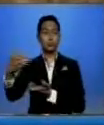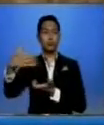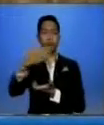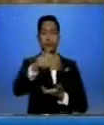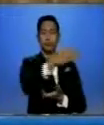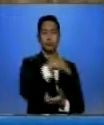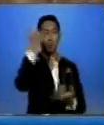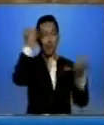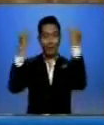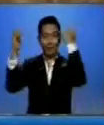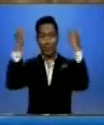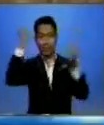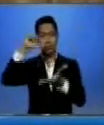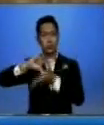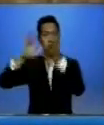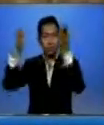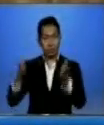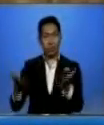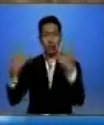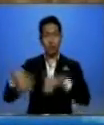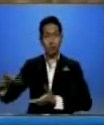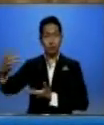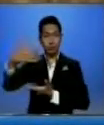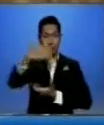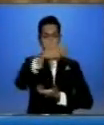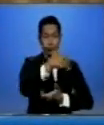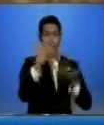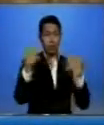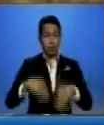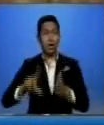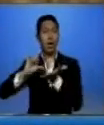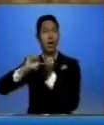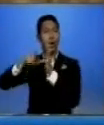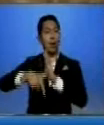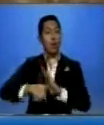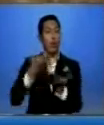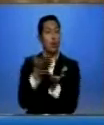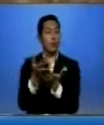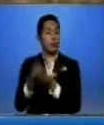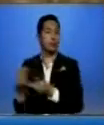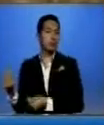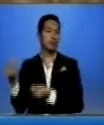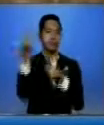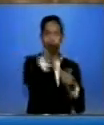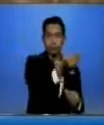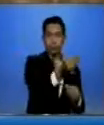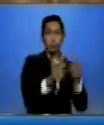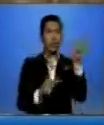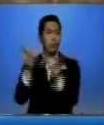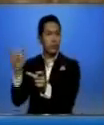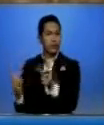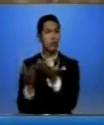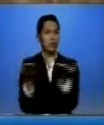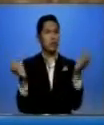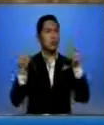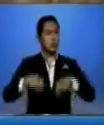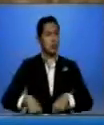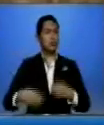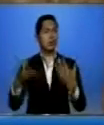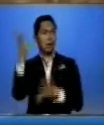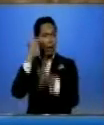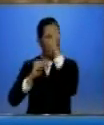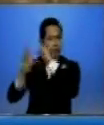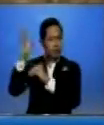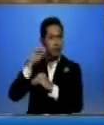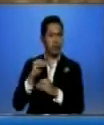para luego presentar esa propuesta de enmienda y que la gente esté movilizada para no dejarse